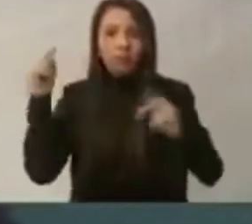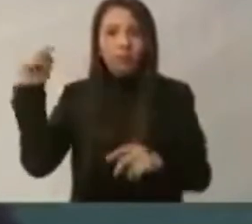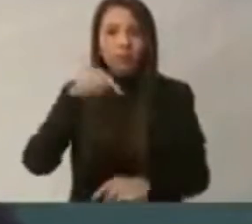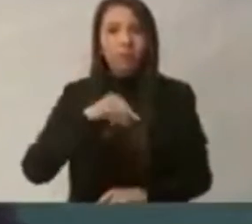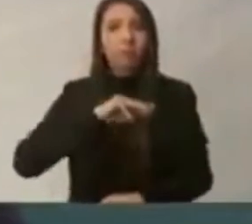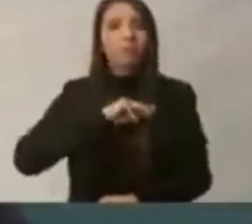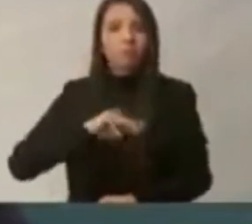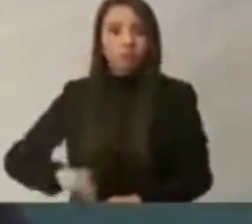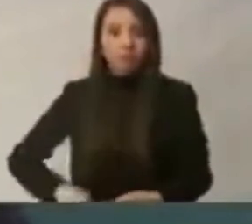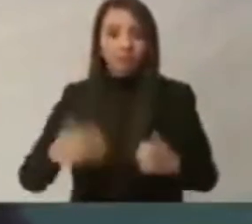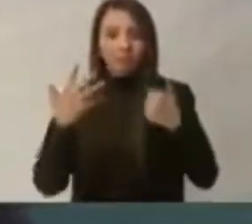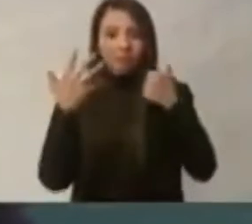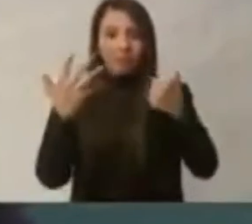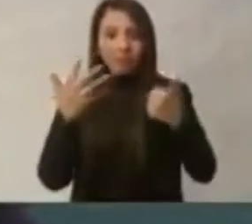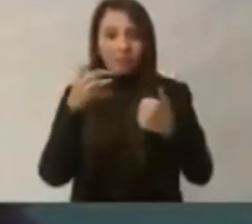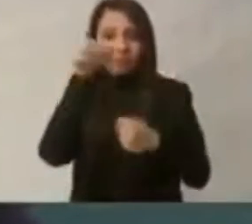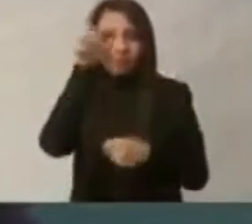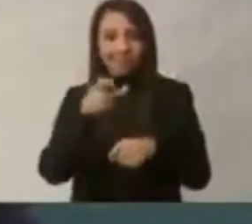Baja California.